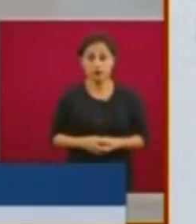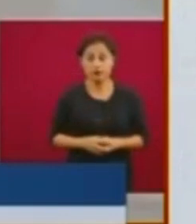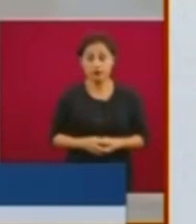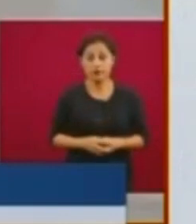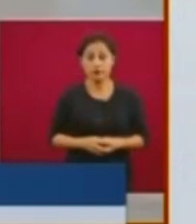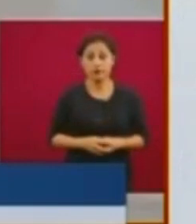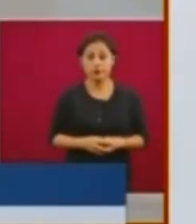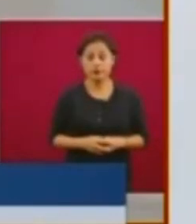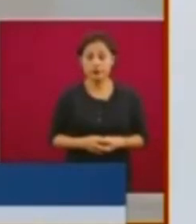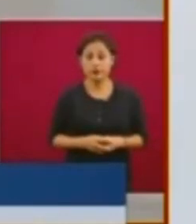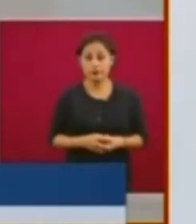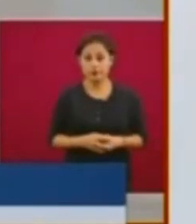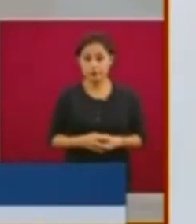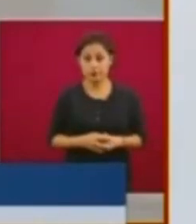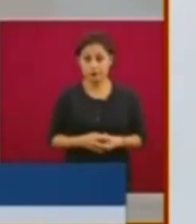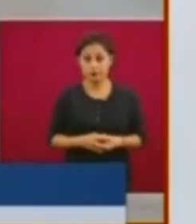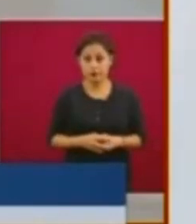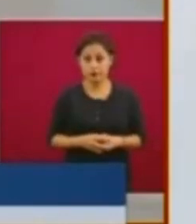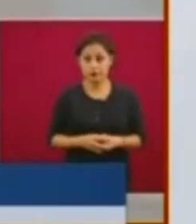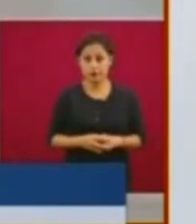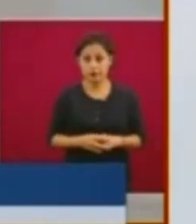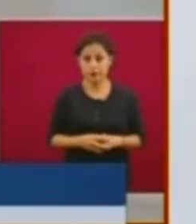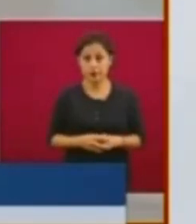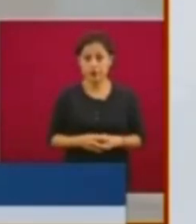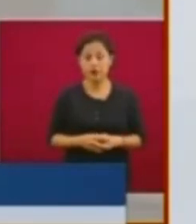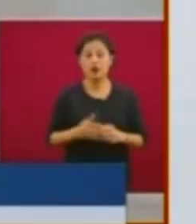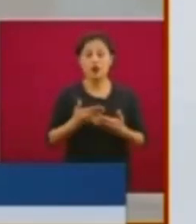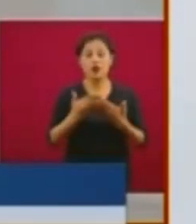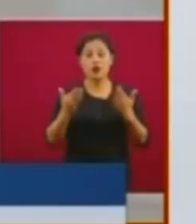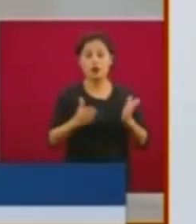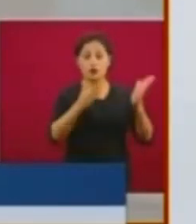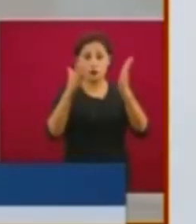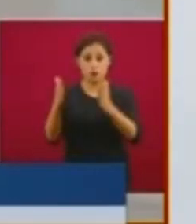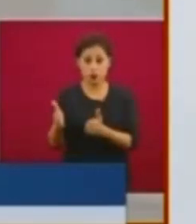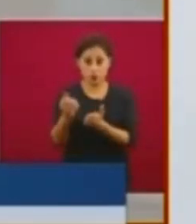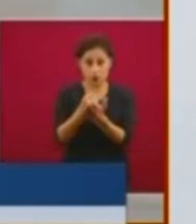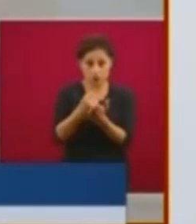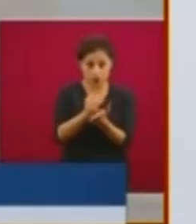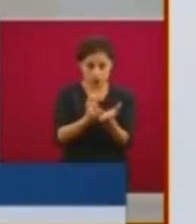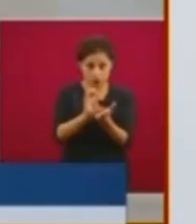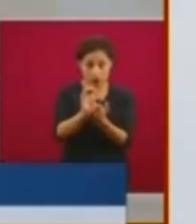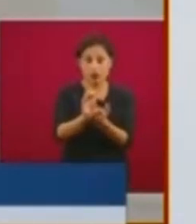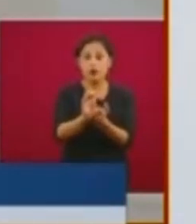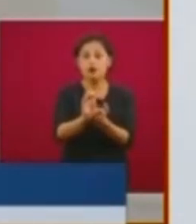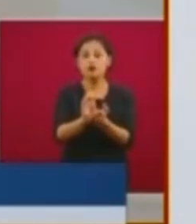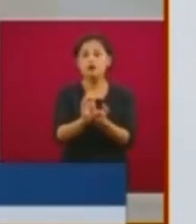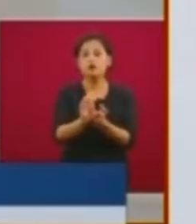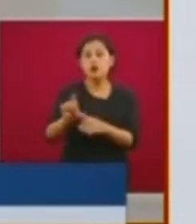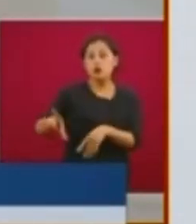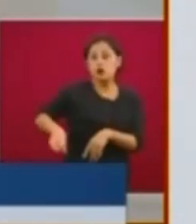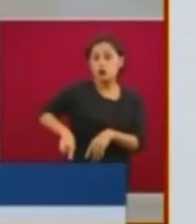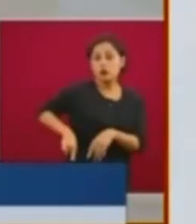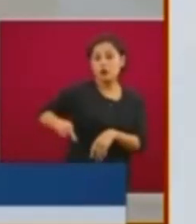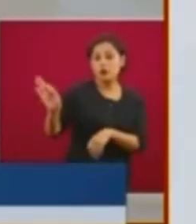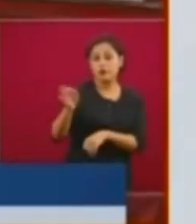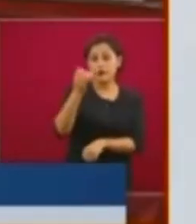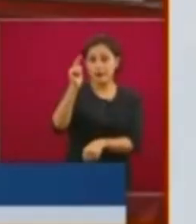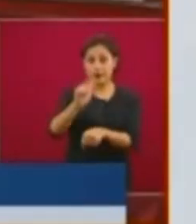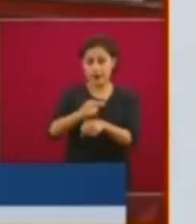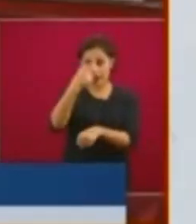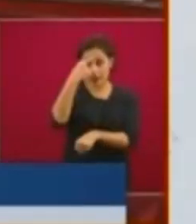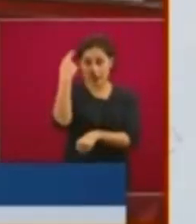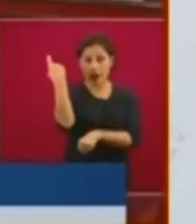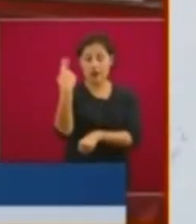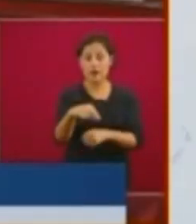ampliación importante de recursos. Tenemos prácticamente 25 mil millones de pesos más que vamos a destinar